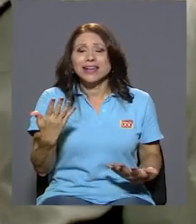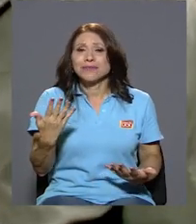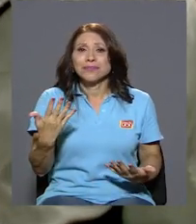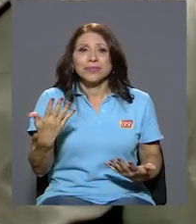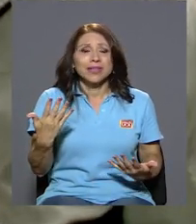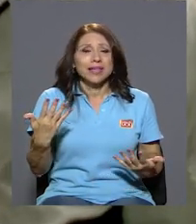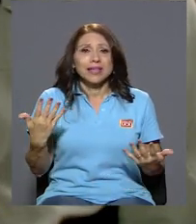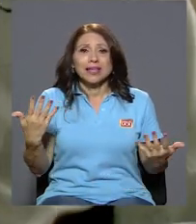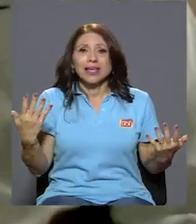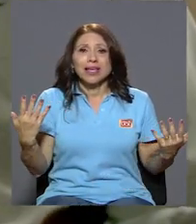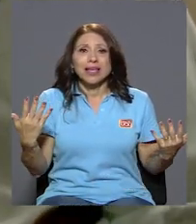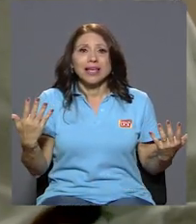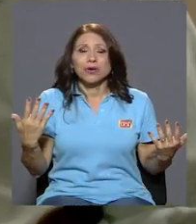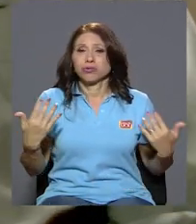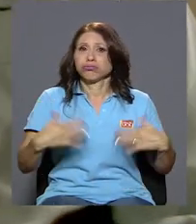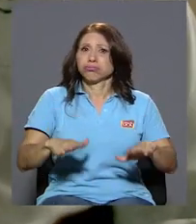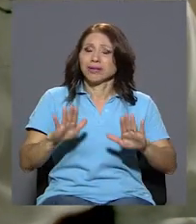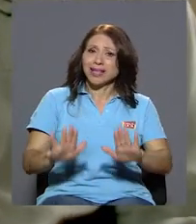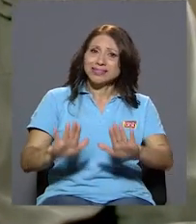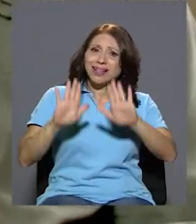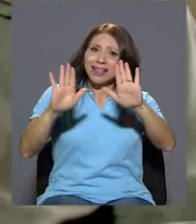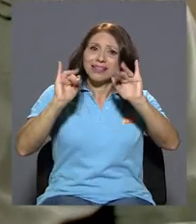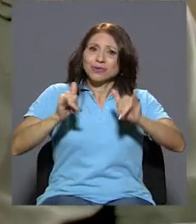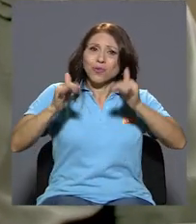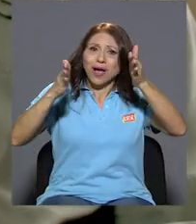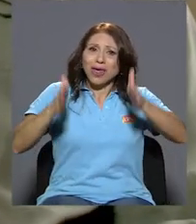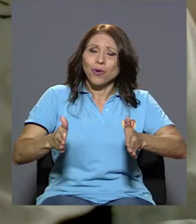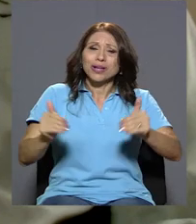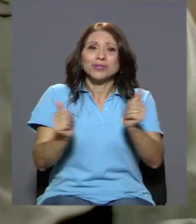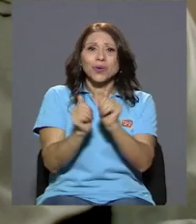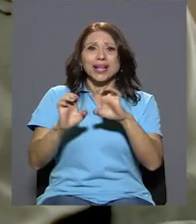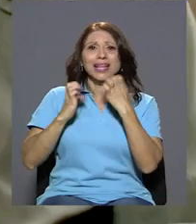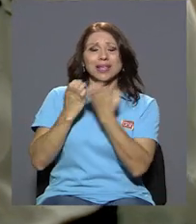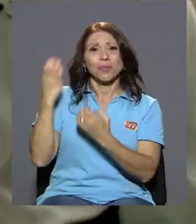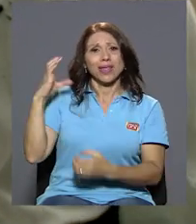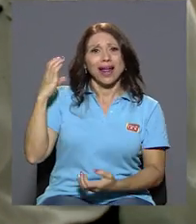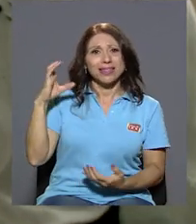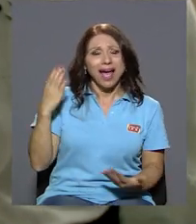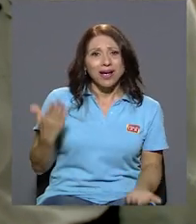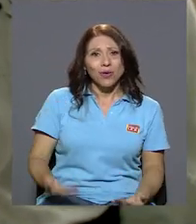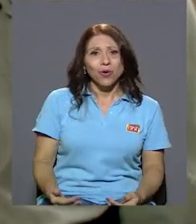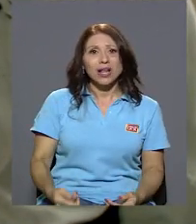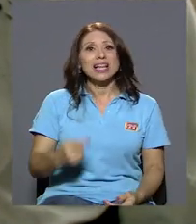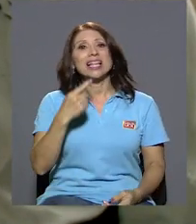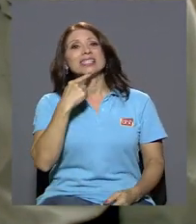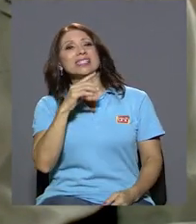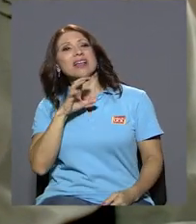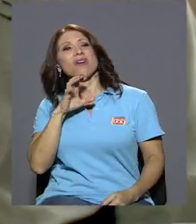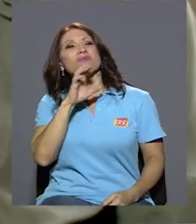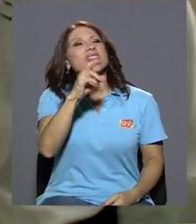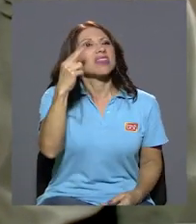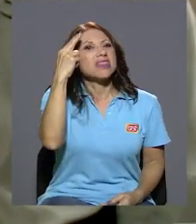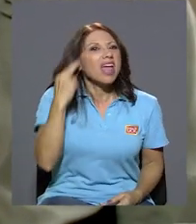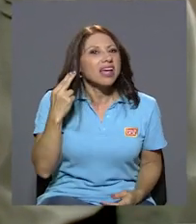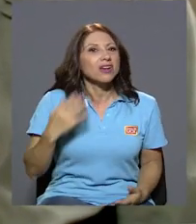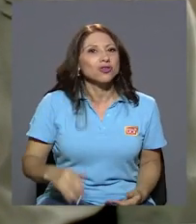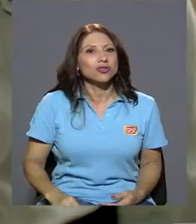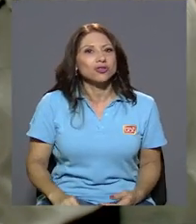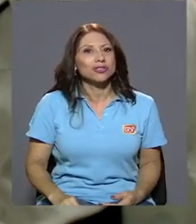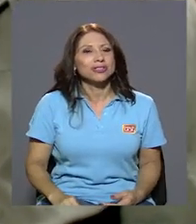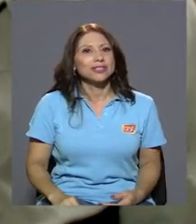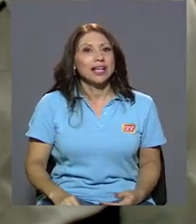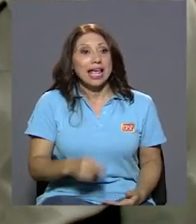los grandes jugadores que han jugado con el equipo de cartago negros y